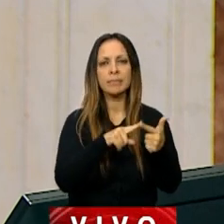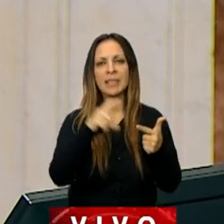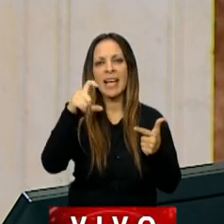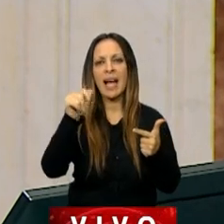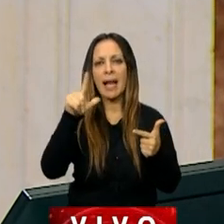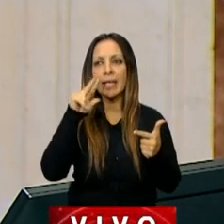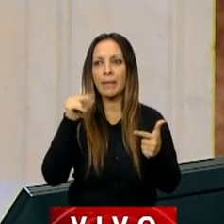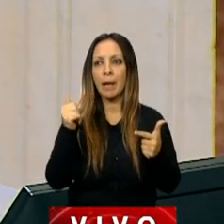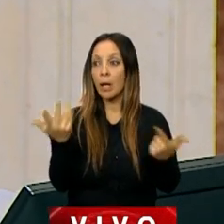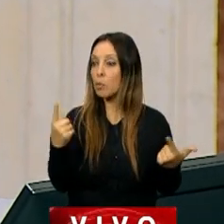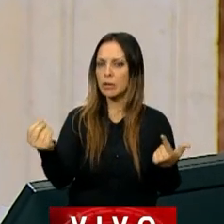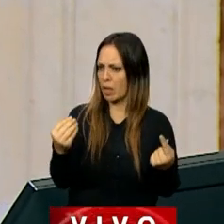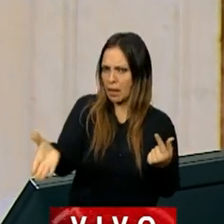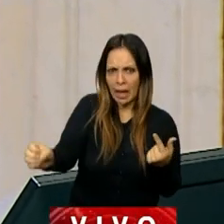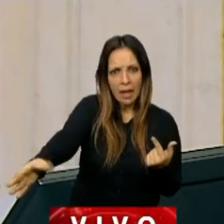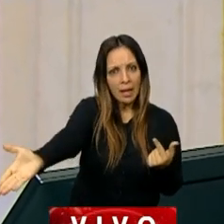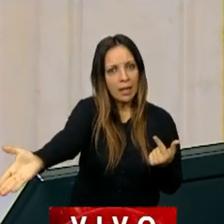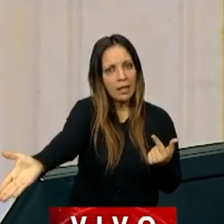Caliba. No, ¿cómo se fue? Está ahí.